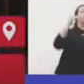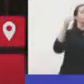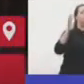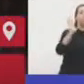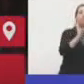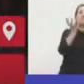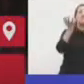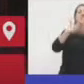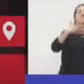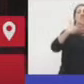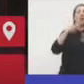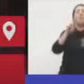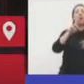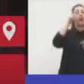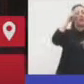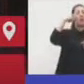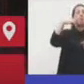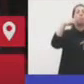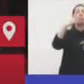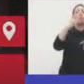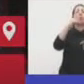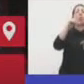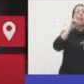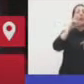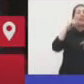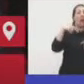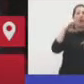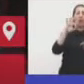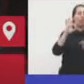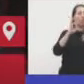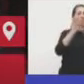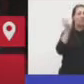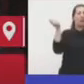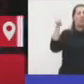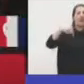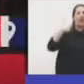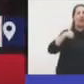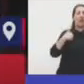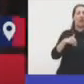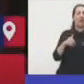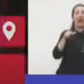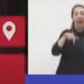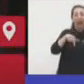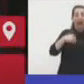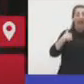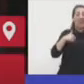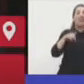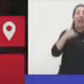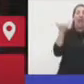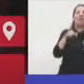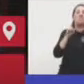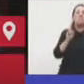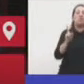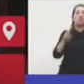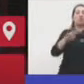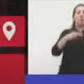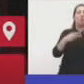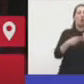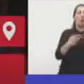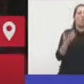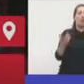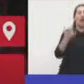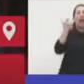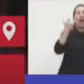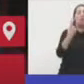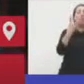él. El archivo. ¿Algún consejo para Alberto Fernández? Puede controlar la inflación, puede controlar la inseguridad. Sí. Las redes sociales las puede dejar para un poquito más